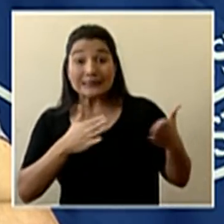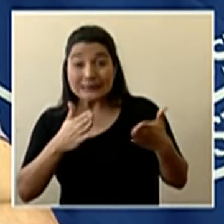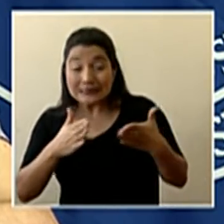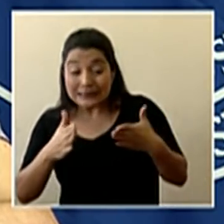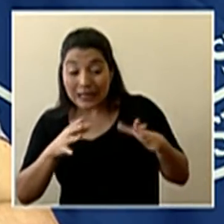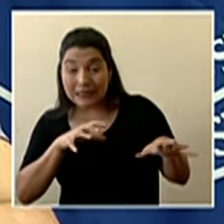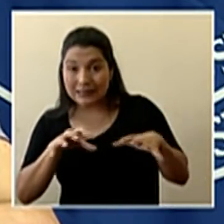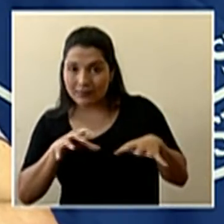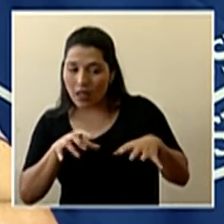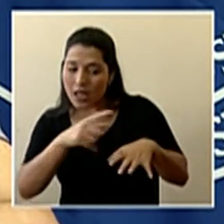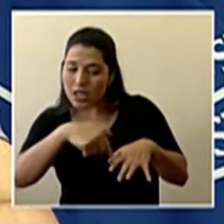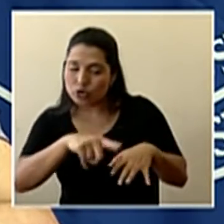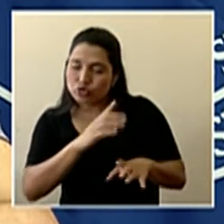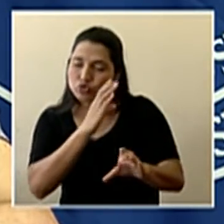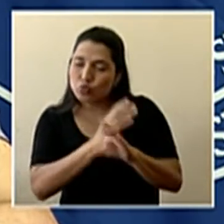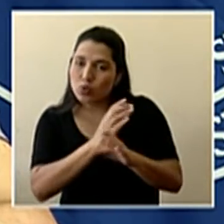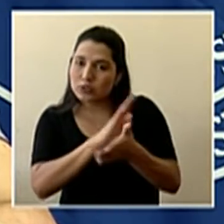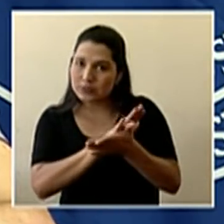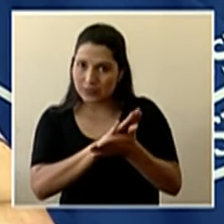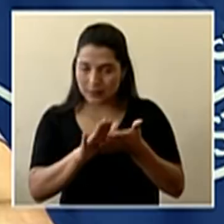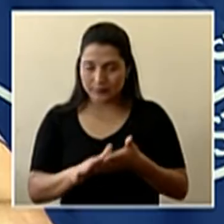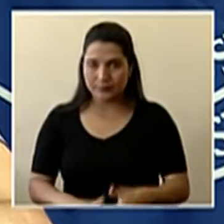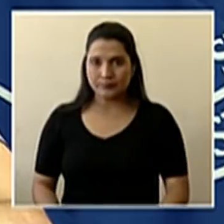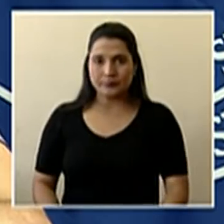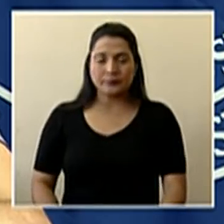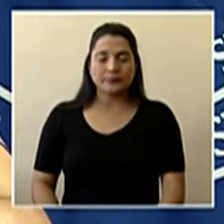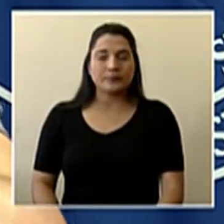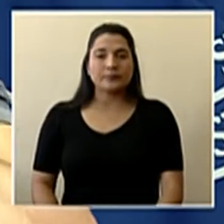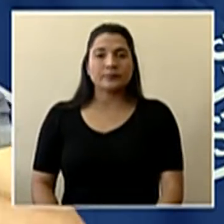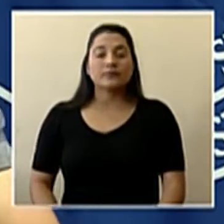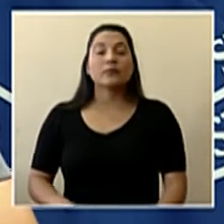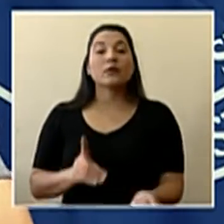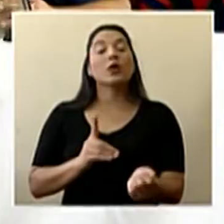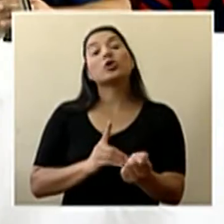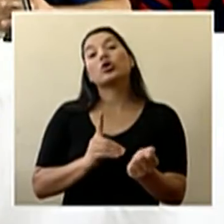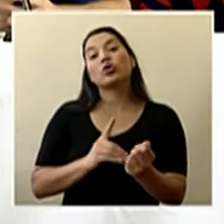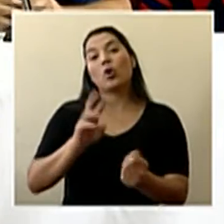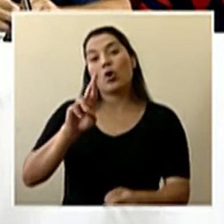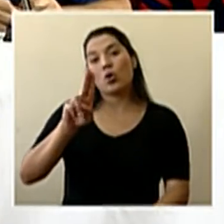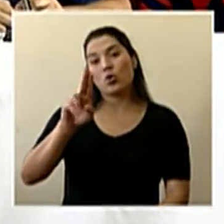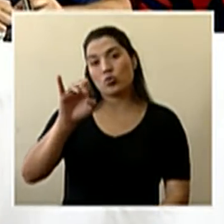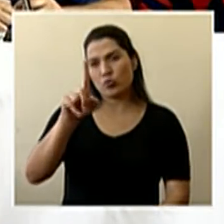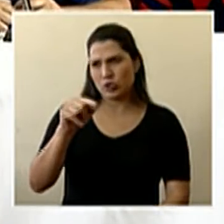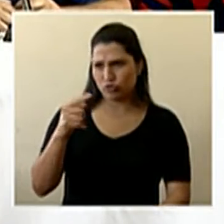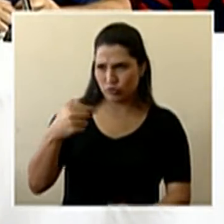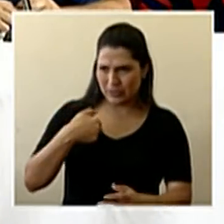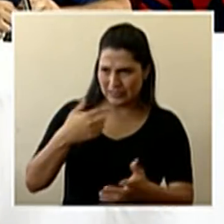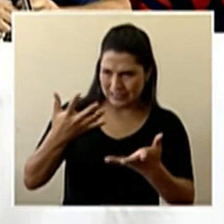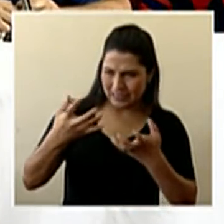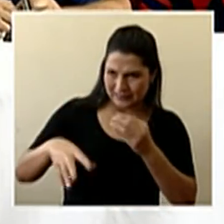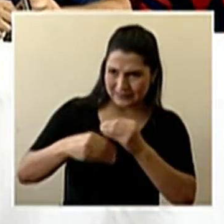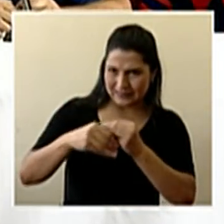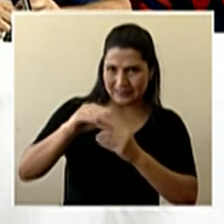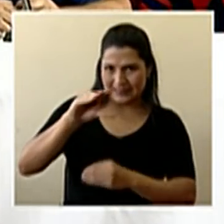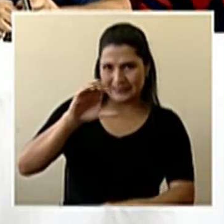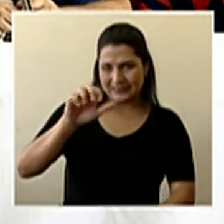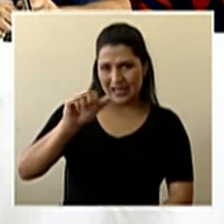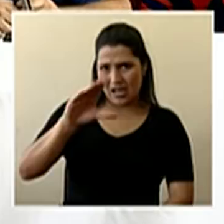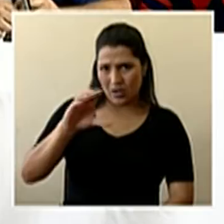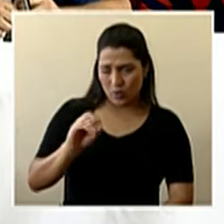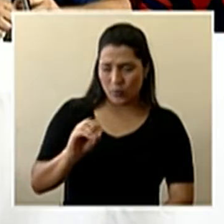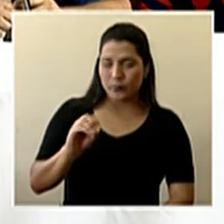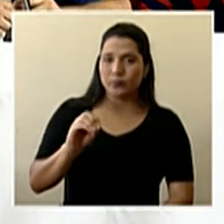que deben seguirse en cualquier lugar de trabajo. Doctor Ruiz, yo sé que usted quiere ampliar sobre SEACO, pero además de eso nos consultan,